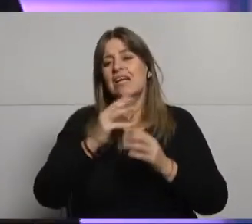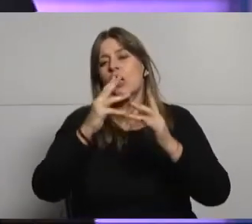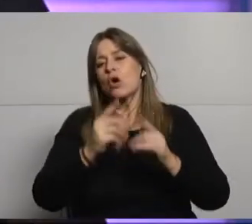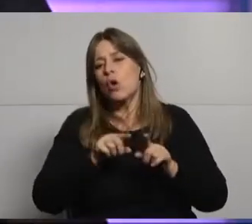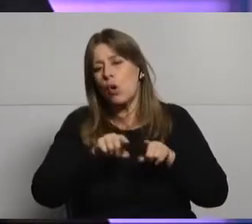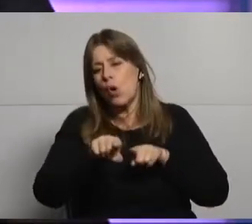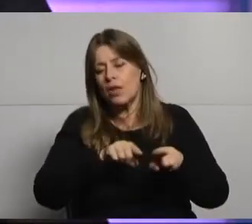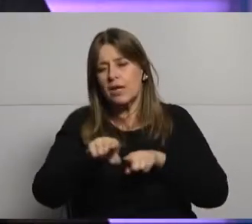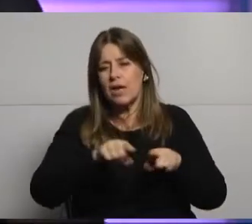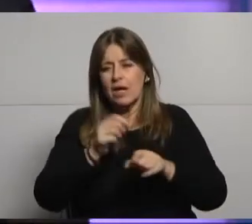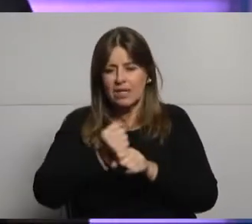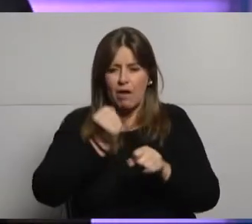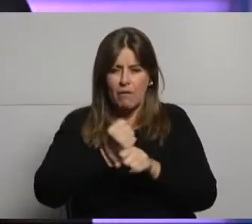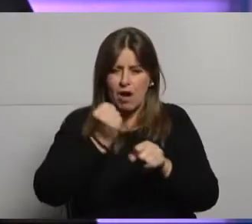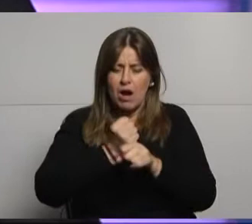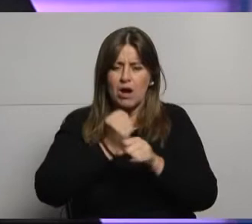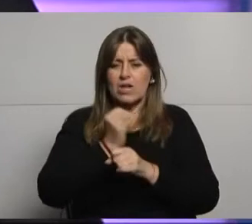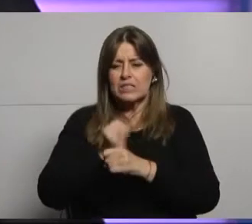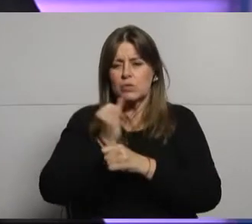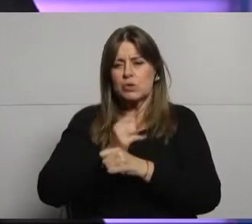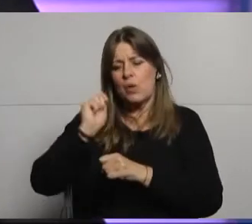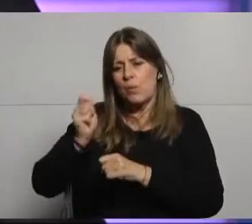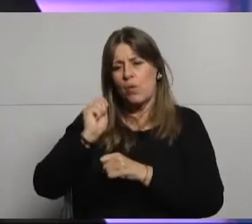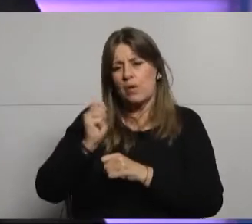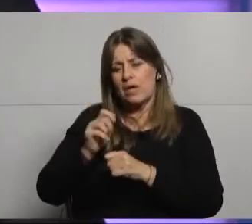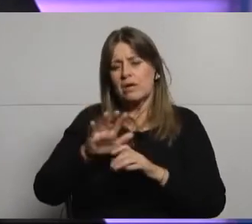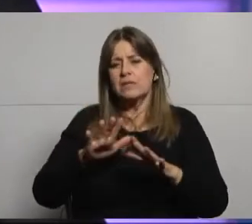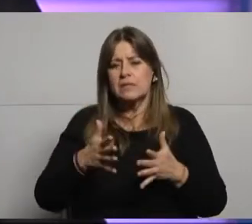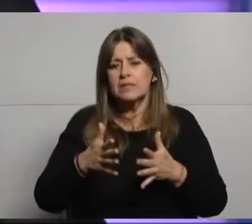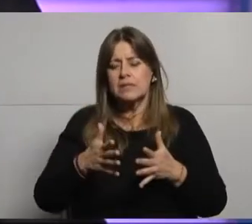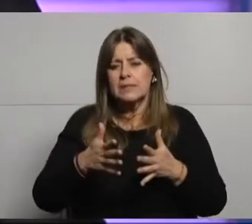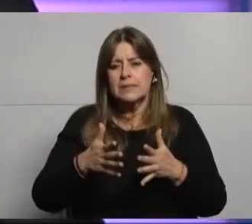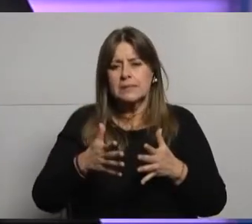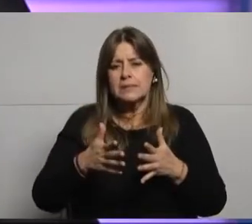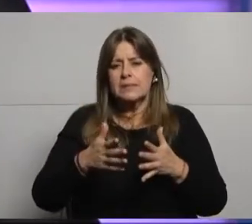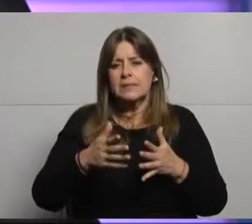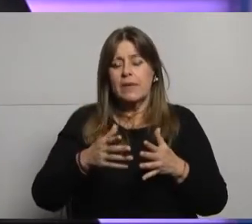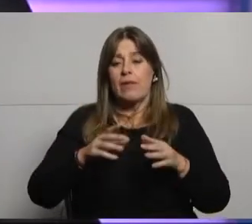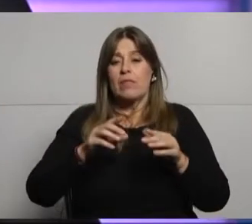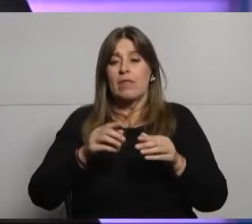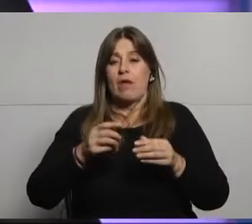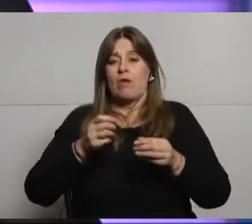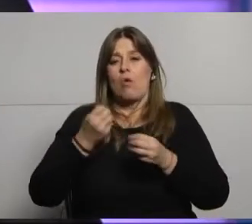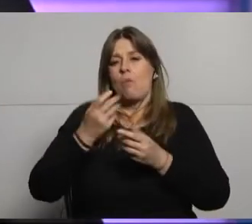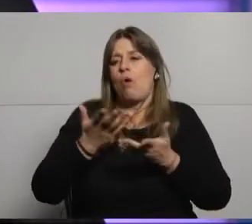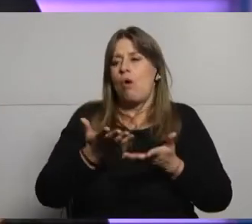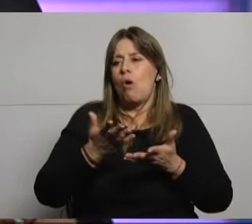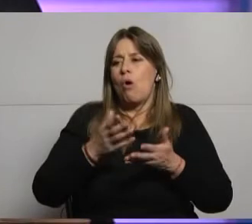coordinar el trabajo de las instituciones públicas en lo que refiere a la ocurrencia de eventos